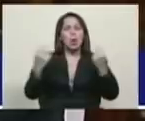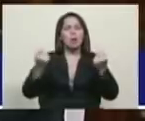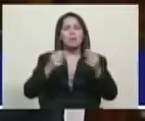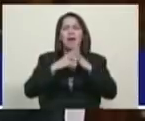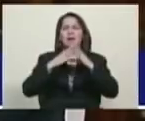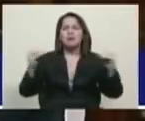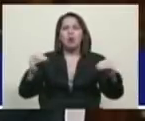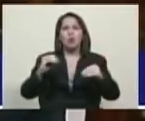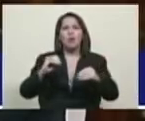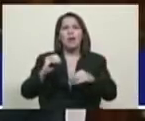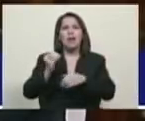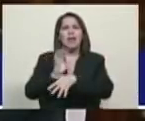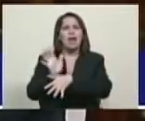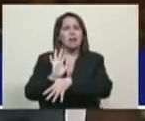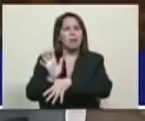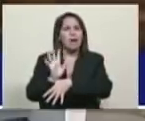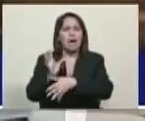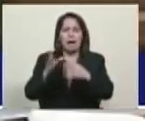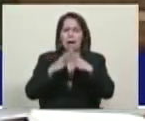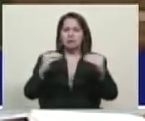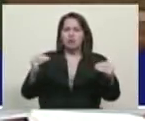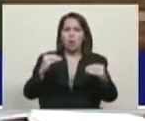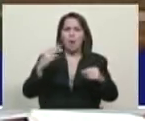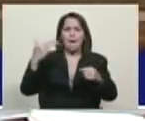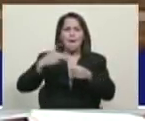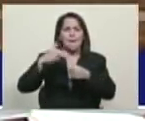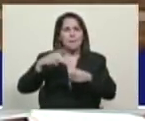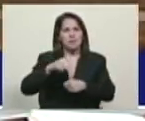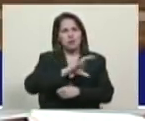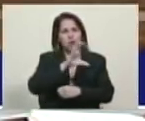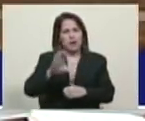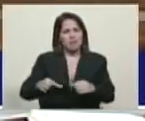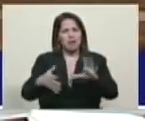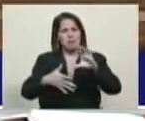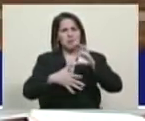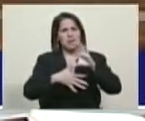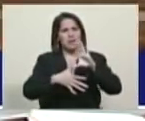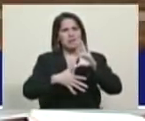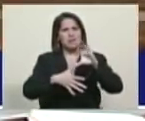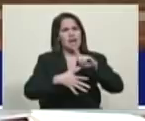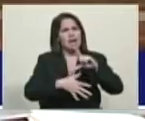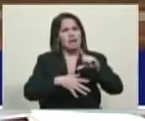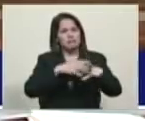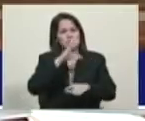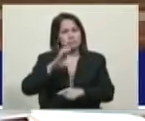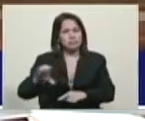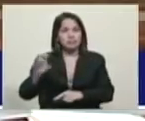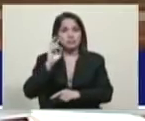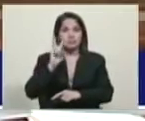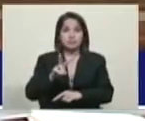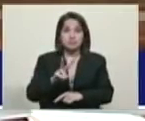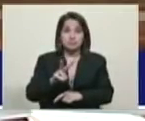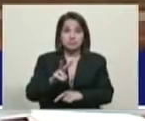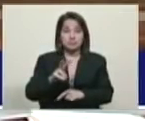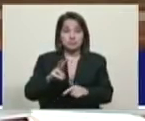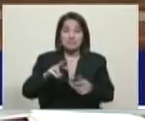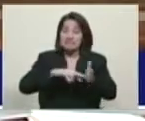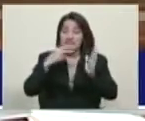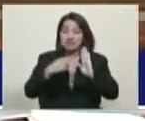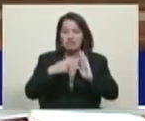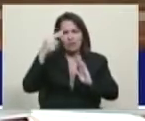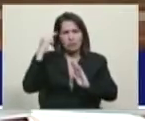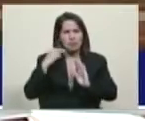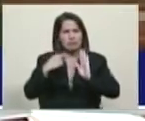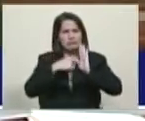el ALBA, a todo Petrocaribe, a toda América Latina y el Caribe. Ese es el concepto bolivariano, llevado a